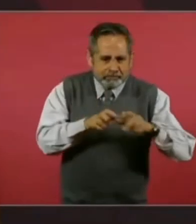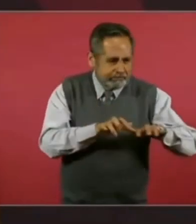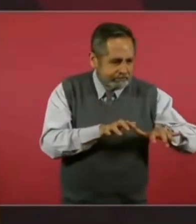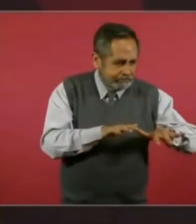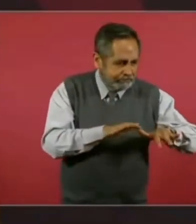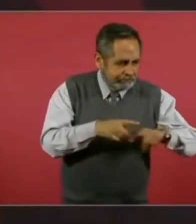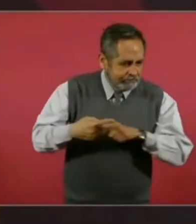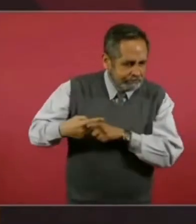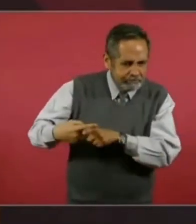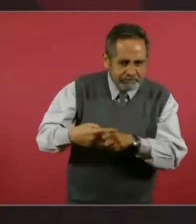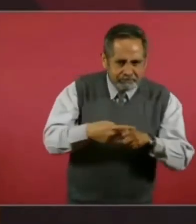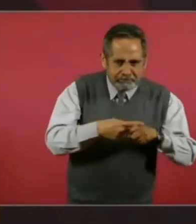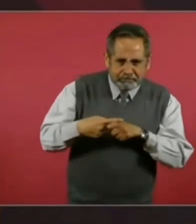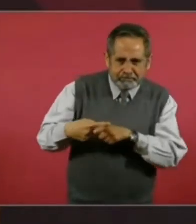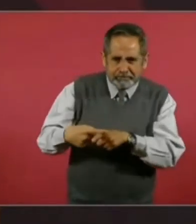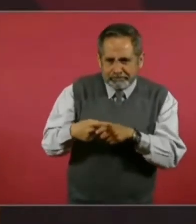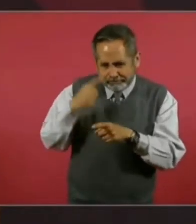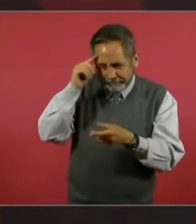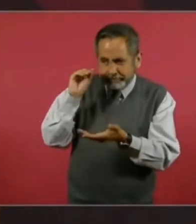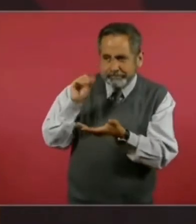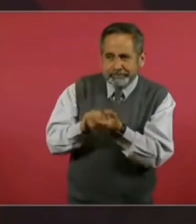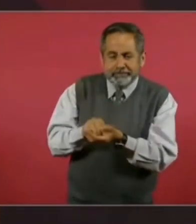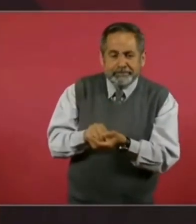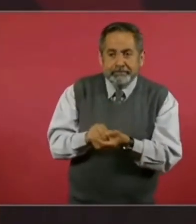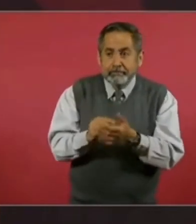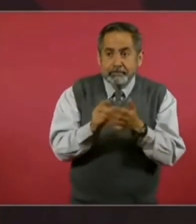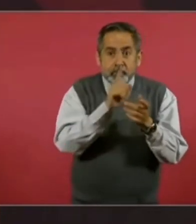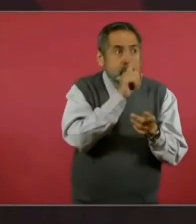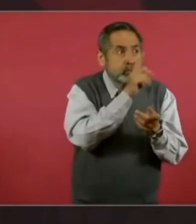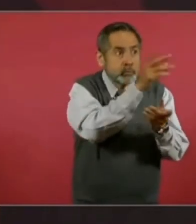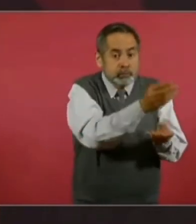traían señuelos,